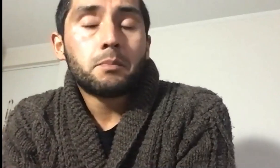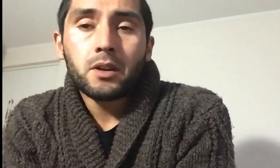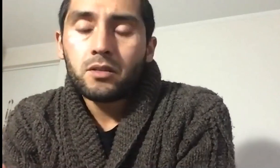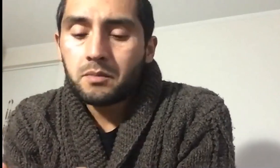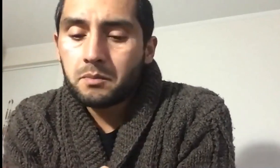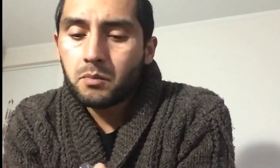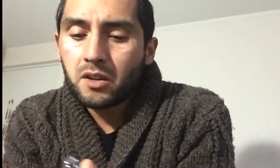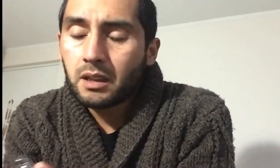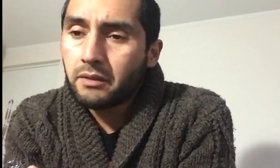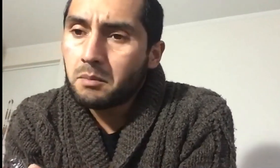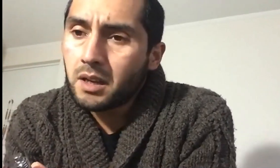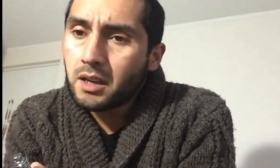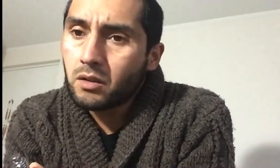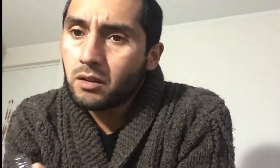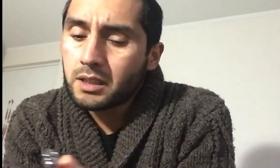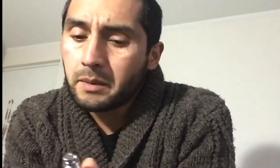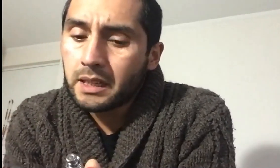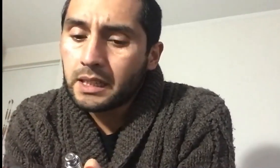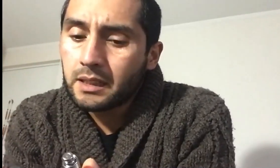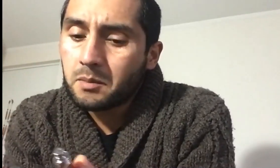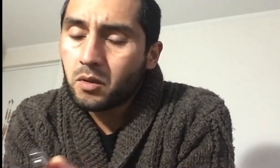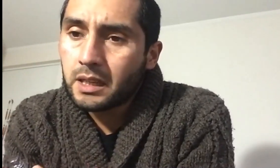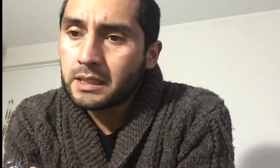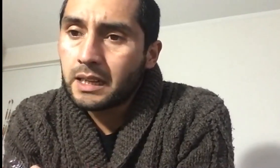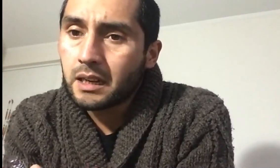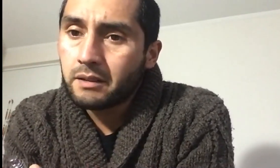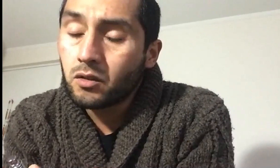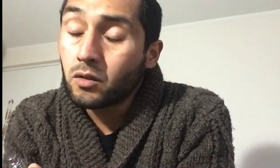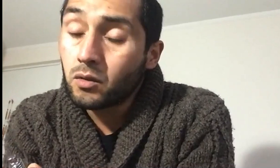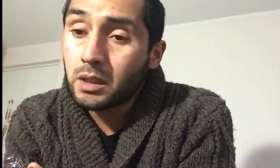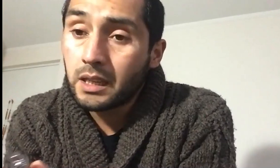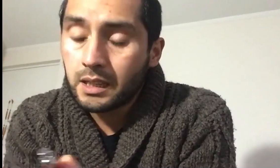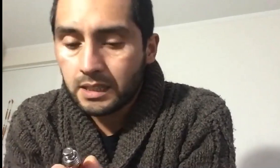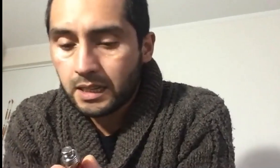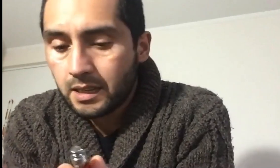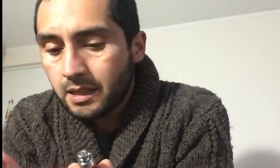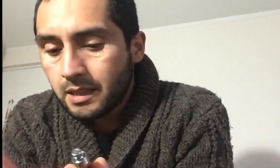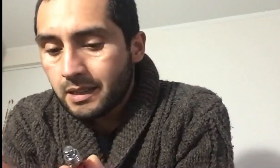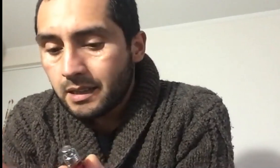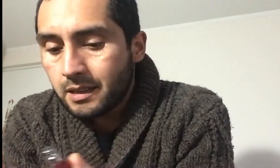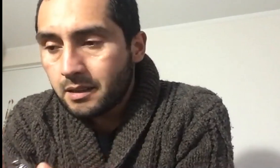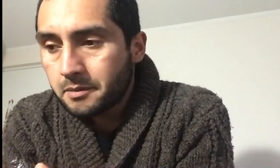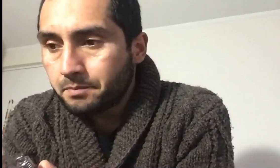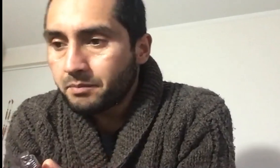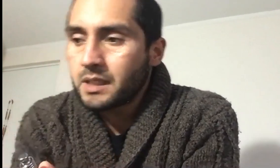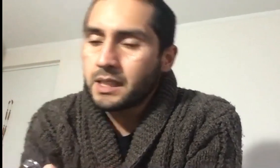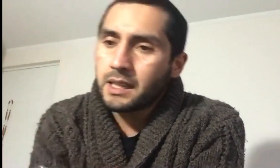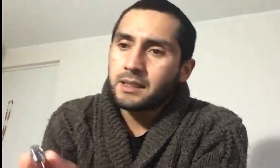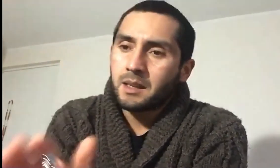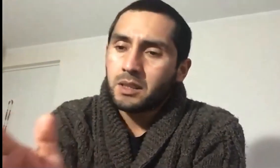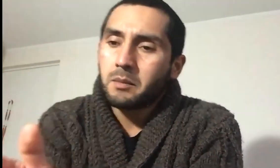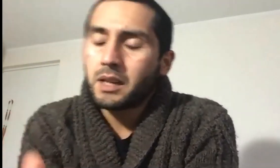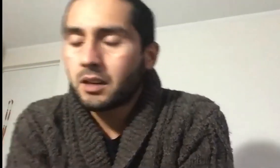Y espero, bueno, tal vez miércoles o la semana siguiente poder hacer la revisión con ustedes, ¿ya? Si